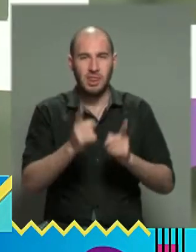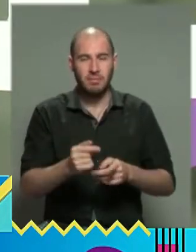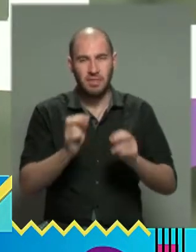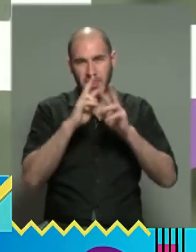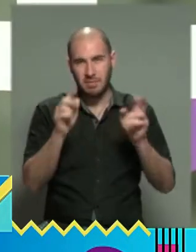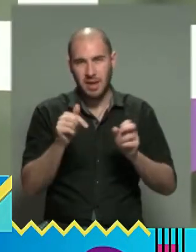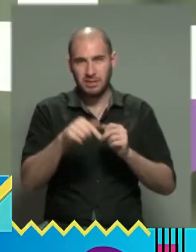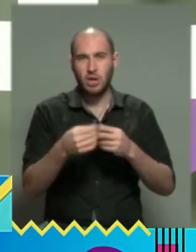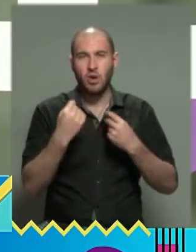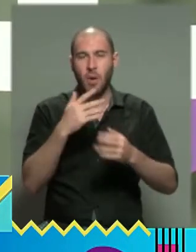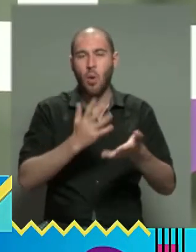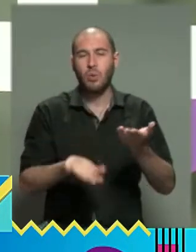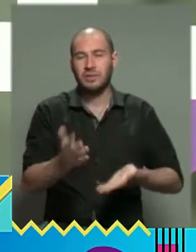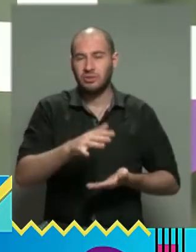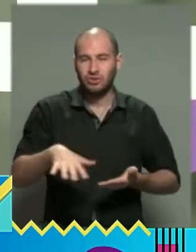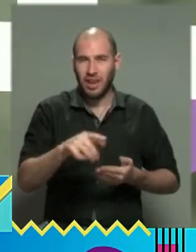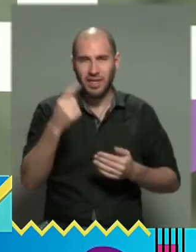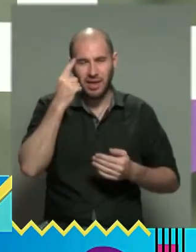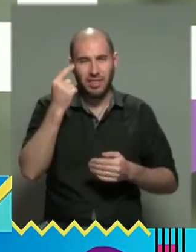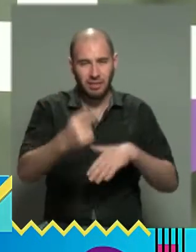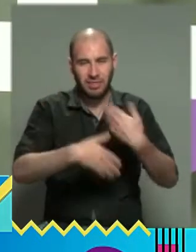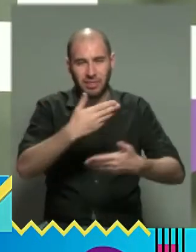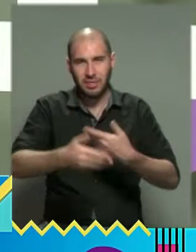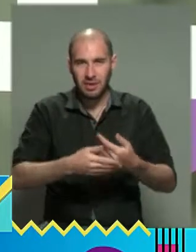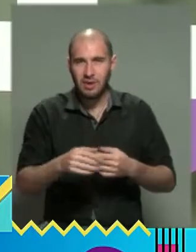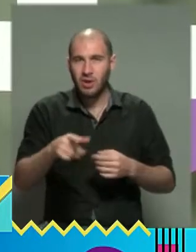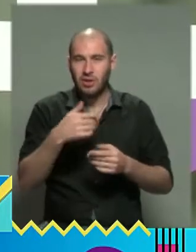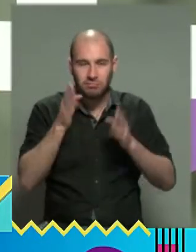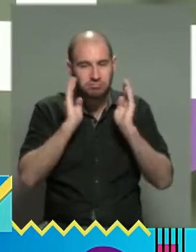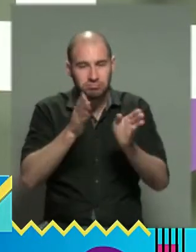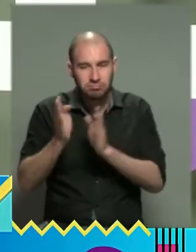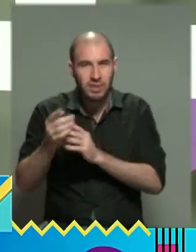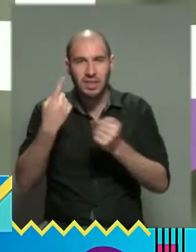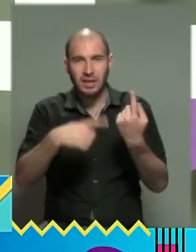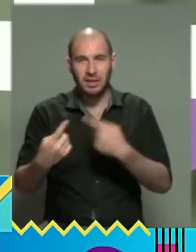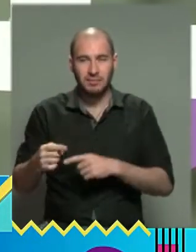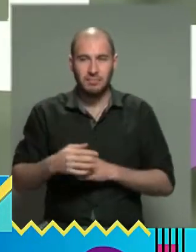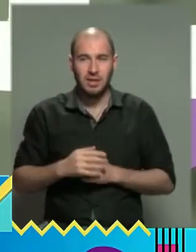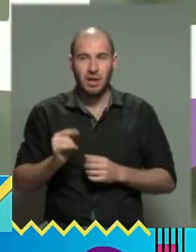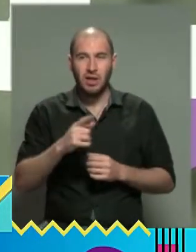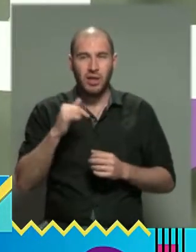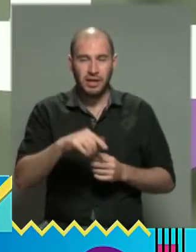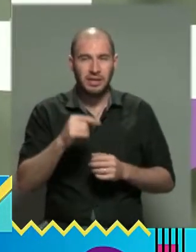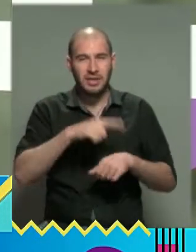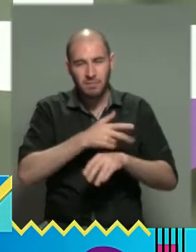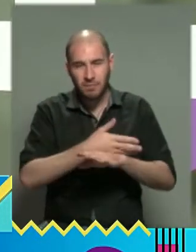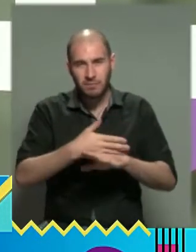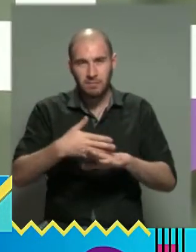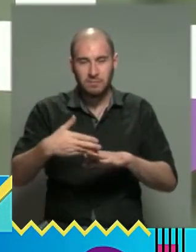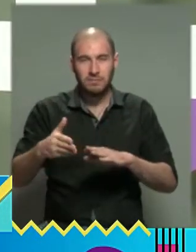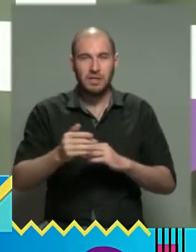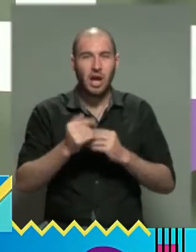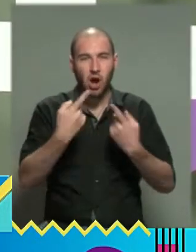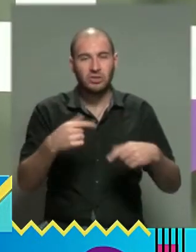esto, ¿no? De cómo la justicia social se vuelve un concepto dinámico, a qué tenemos que ir atendiendo mientras más va pasando el tiempo y